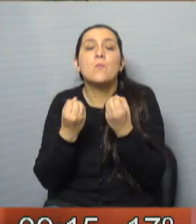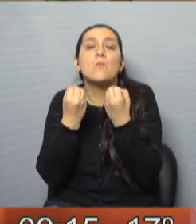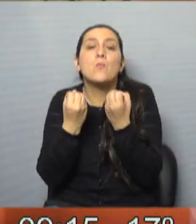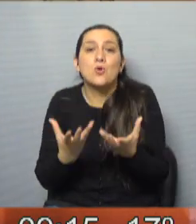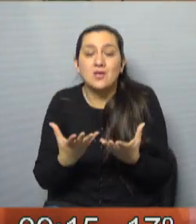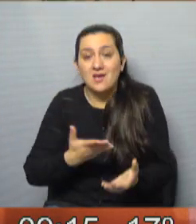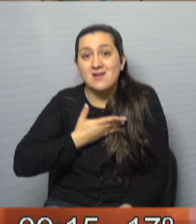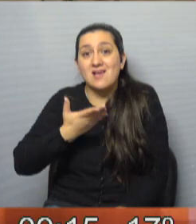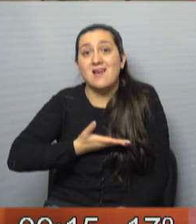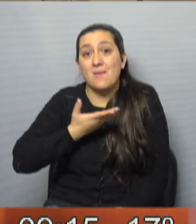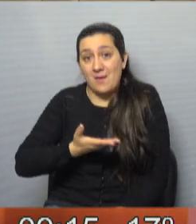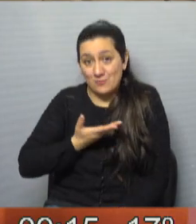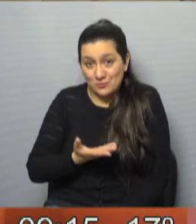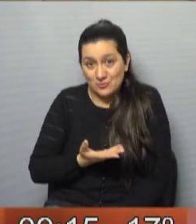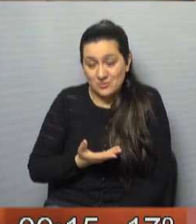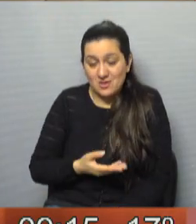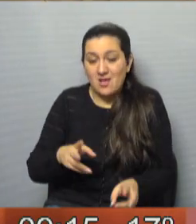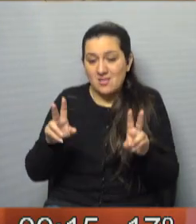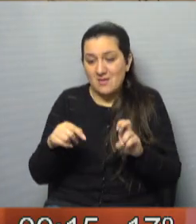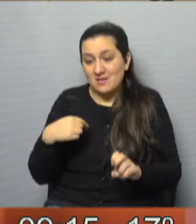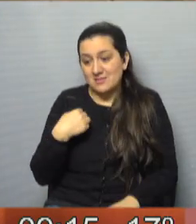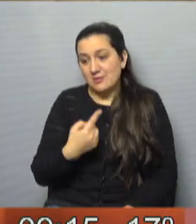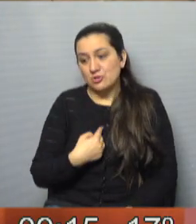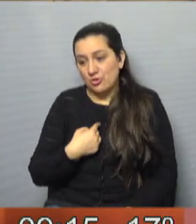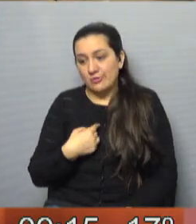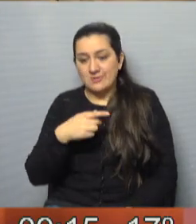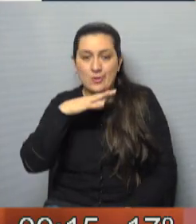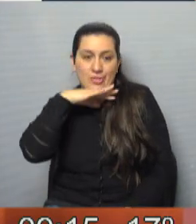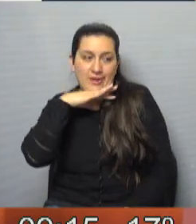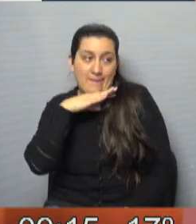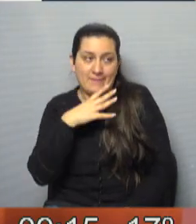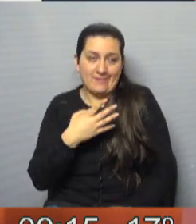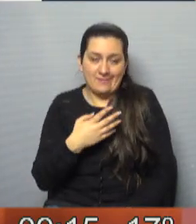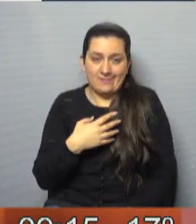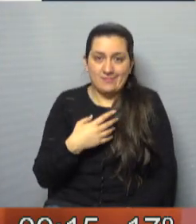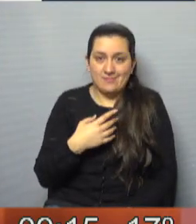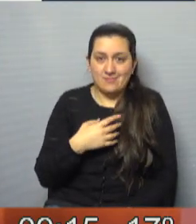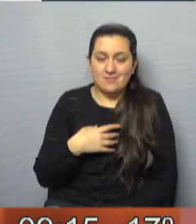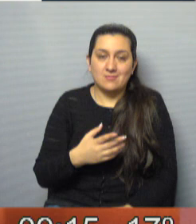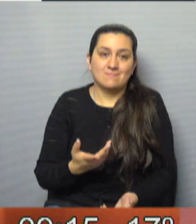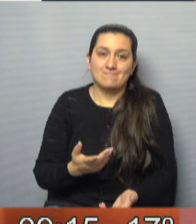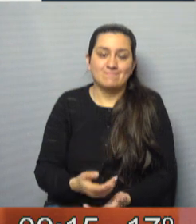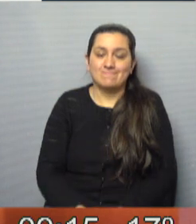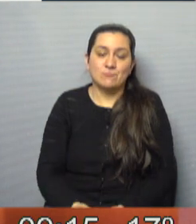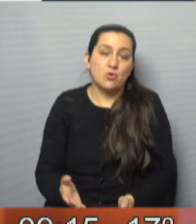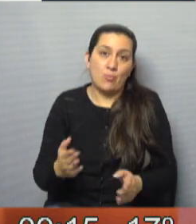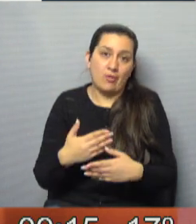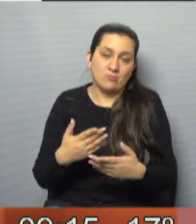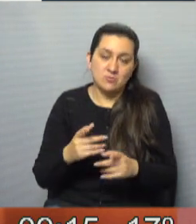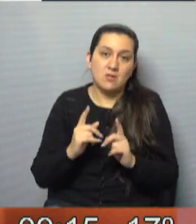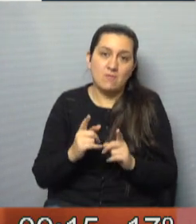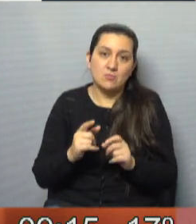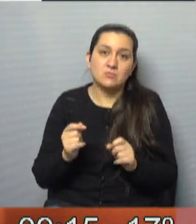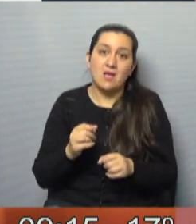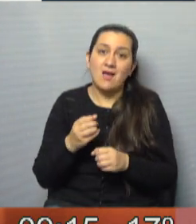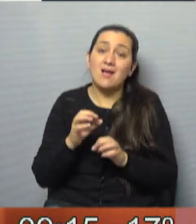que reclamamos. El tema es que si nosotros mismos nos hacemos trampas al solitario, nos ponemos piedras en el camino, es muy complicado.